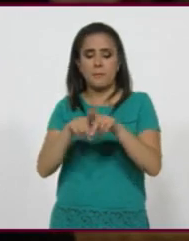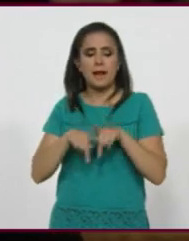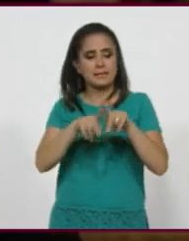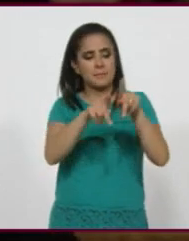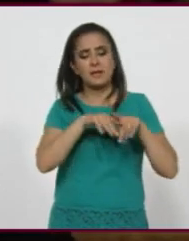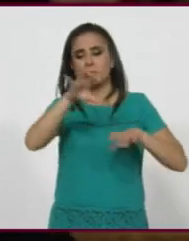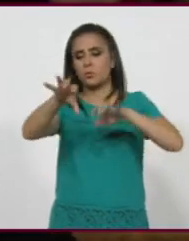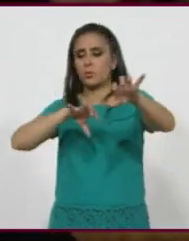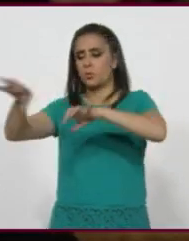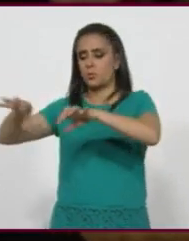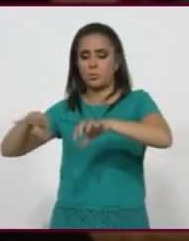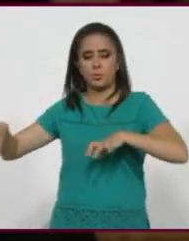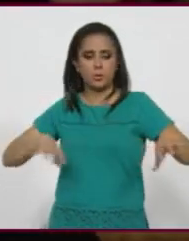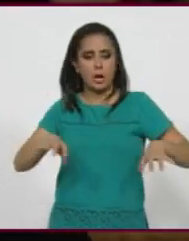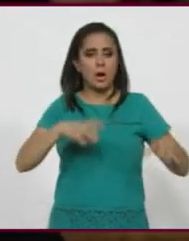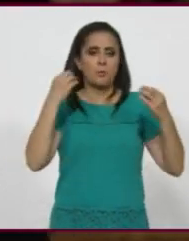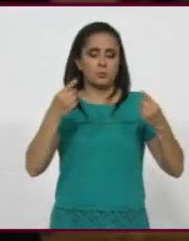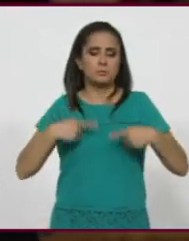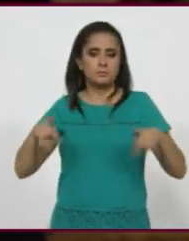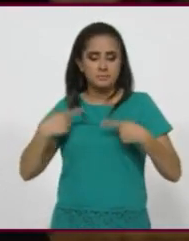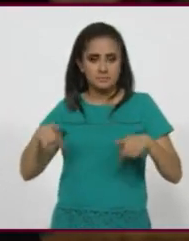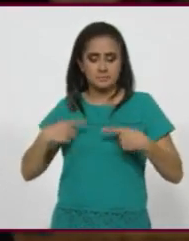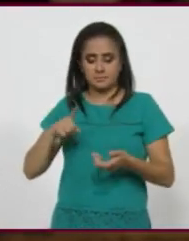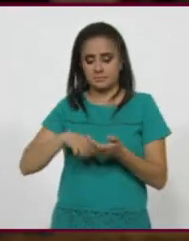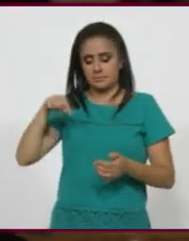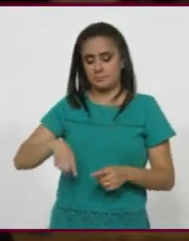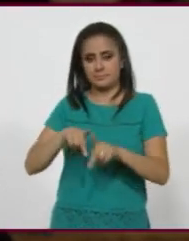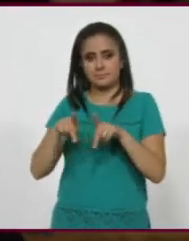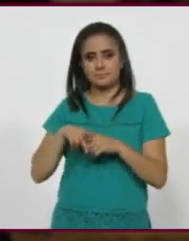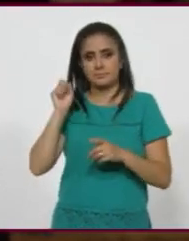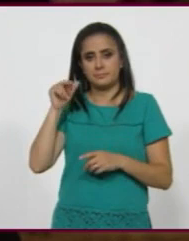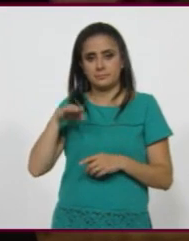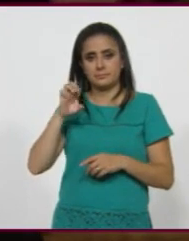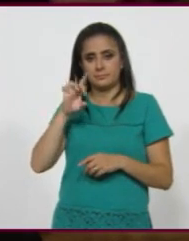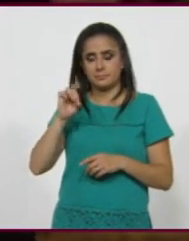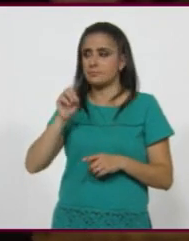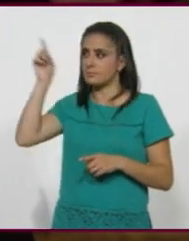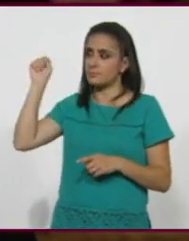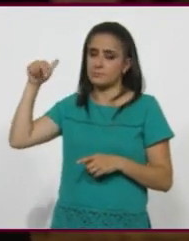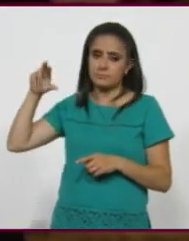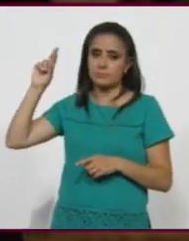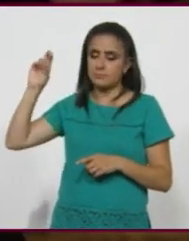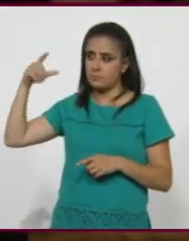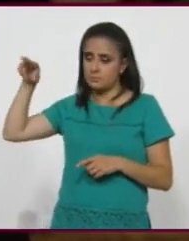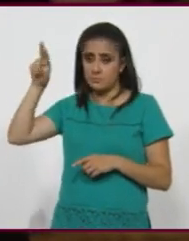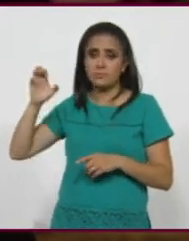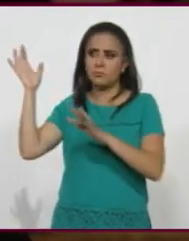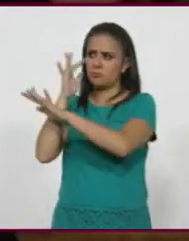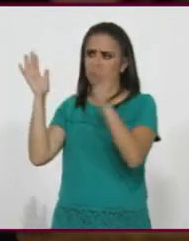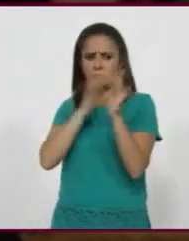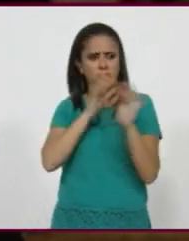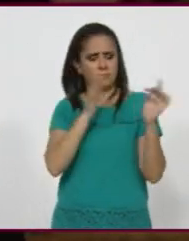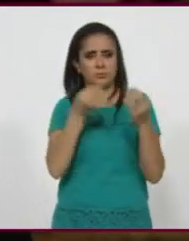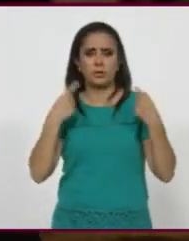que nos acoge ahora, que es San Fernando, más arriba está San Roque, todas tuvieron gente, pero así como